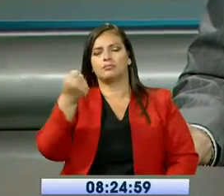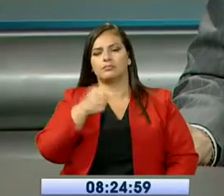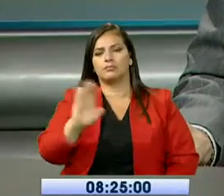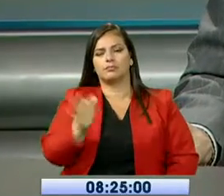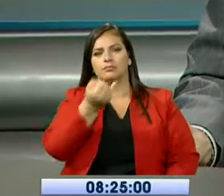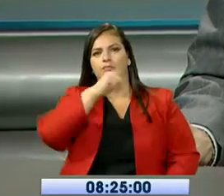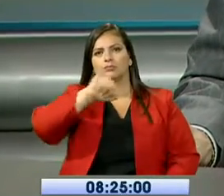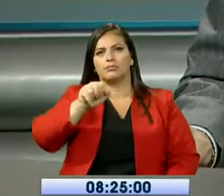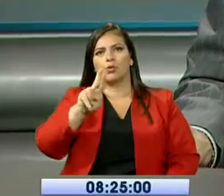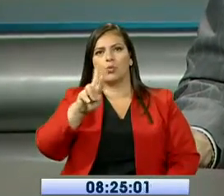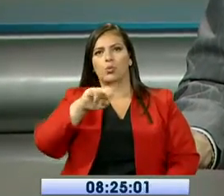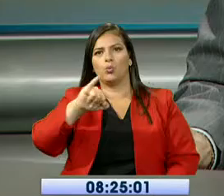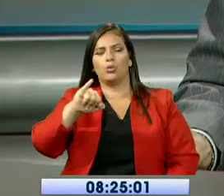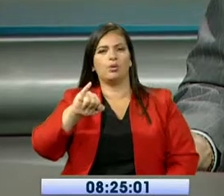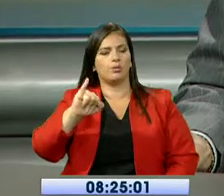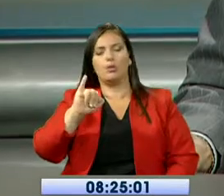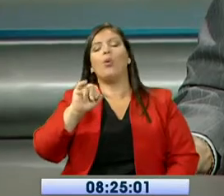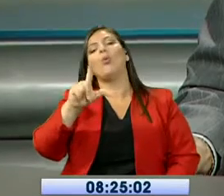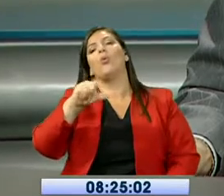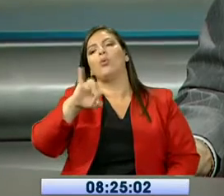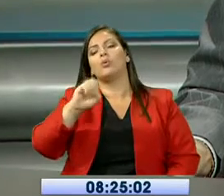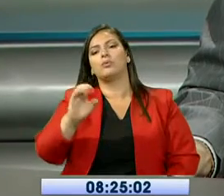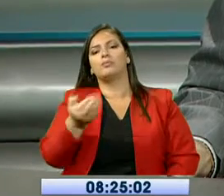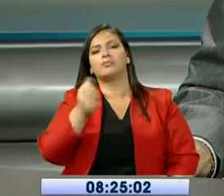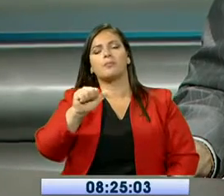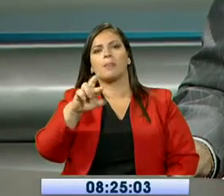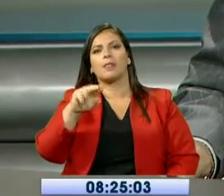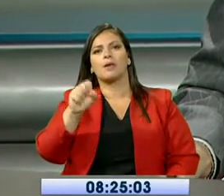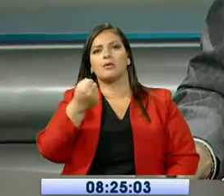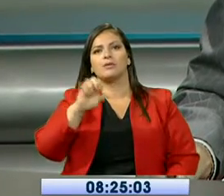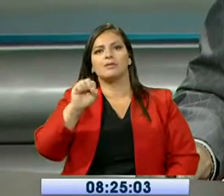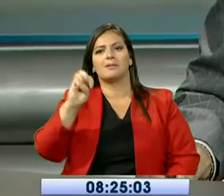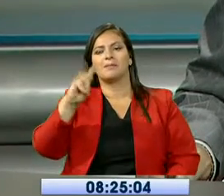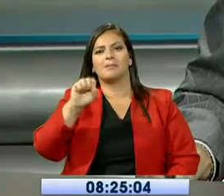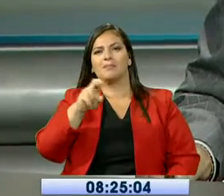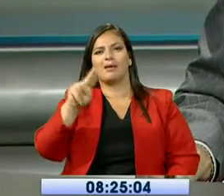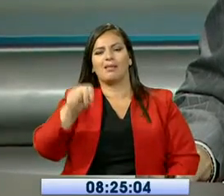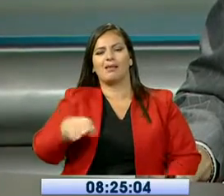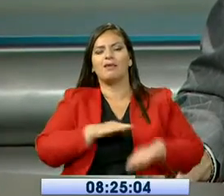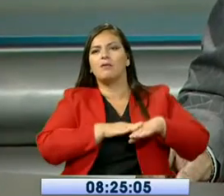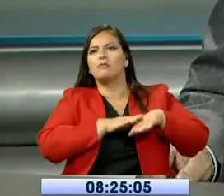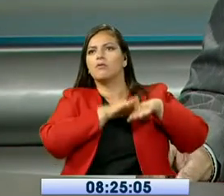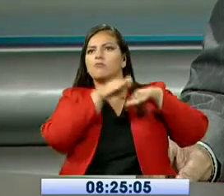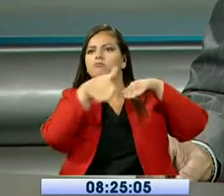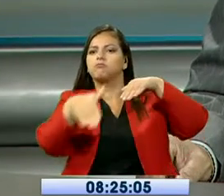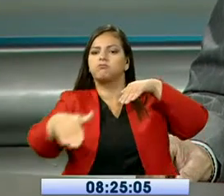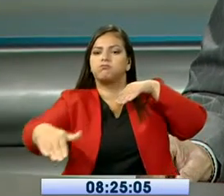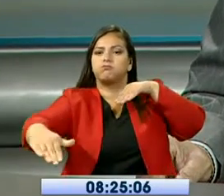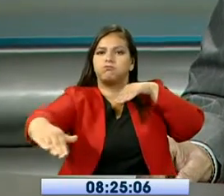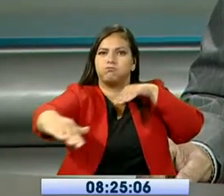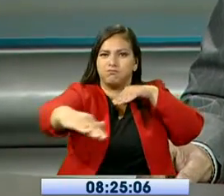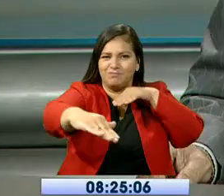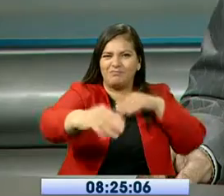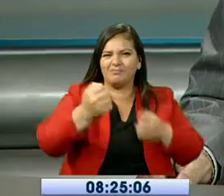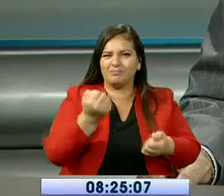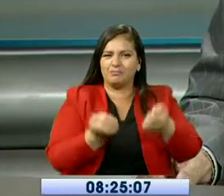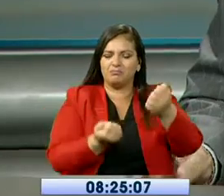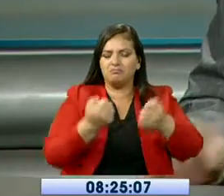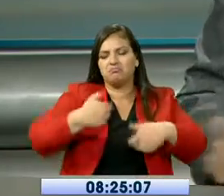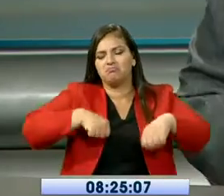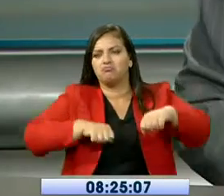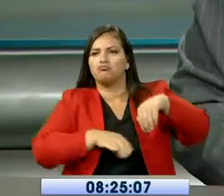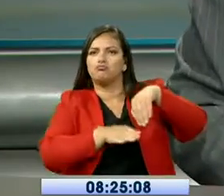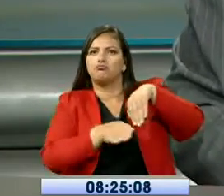de una motocicleta habría caído de un paso elevado en la avenida Carlos Julio Arosemena.